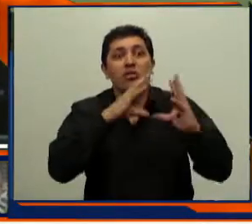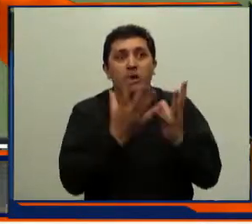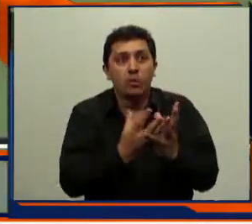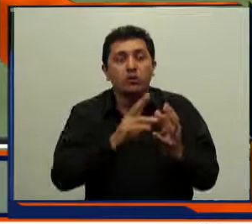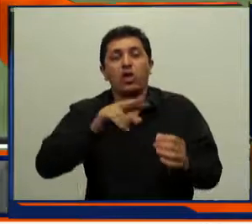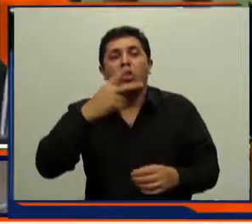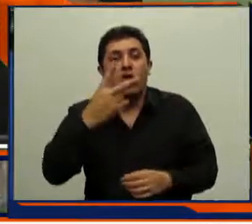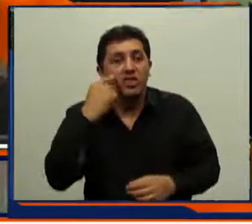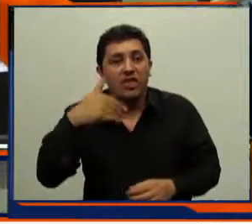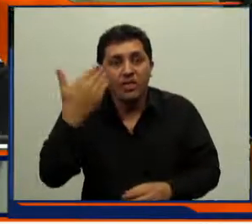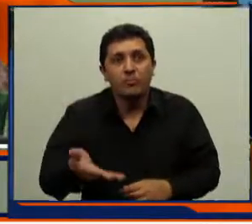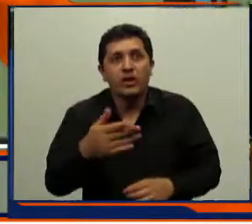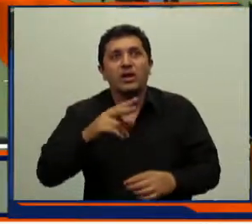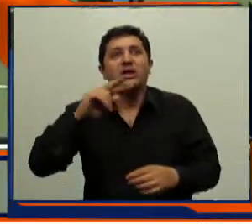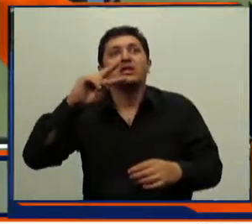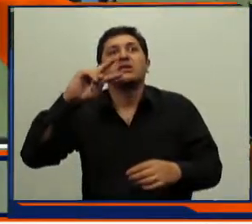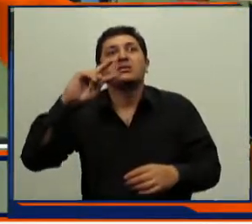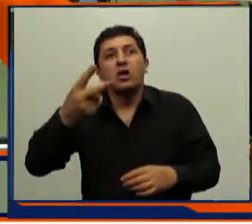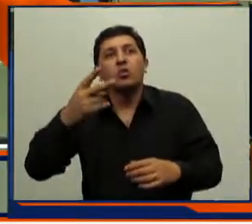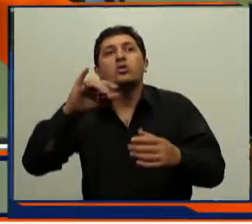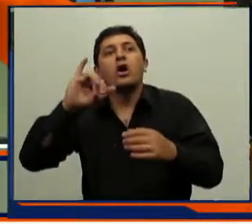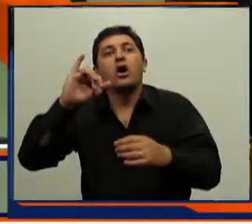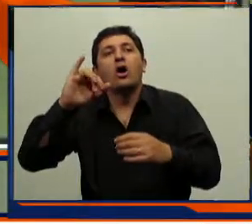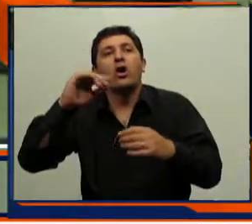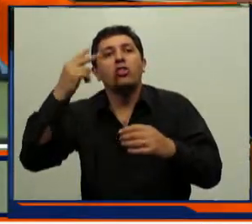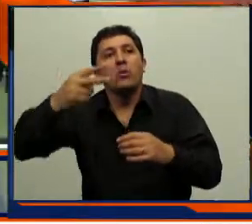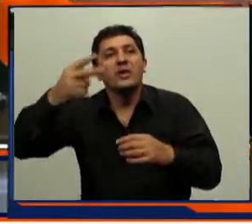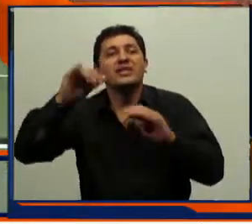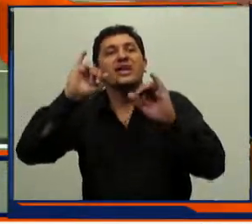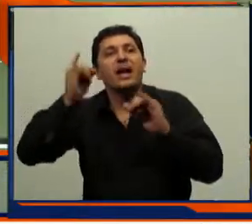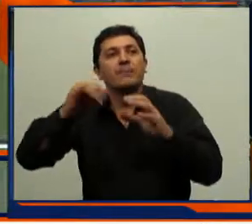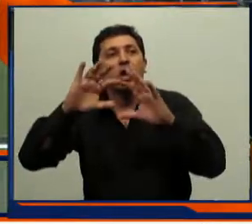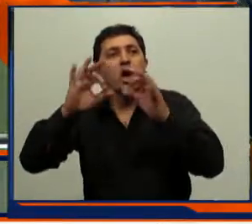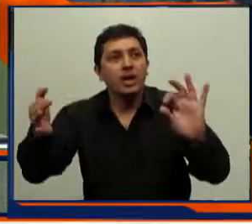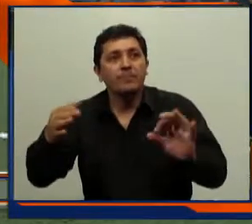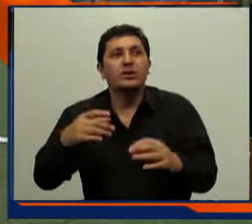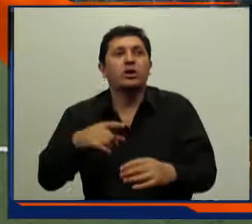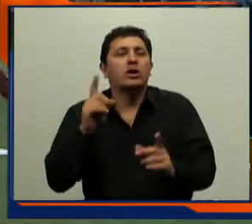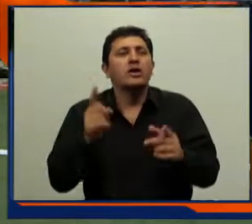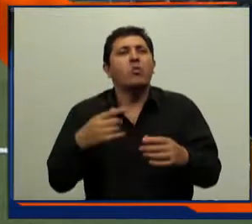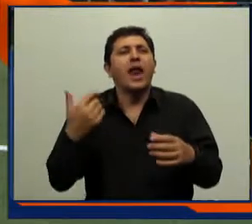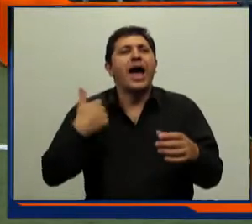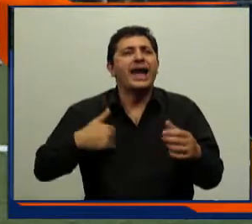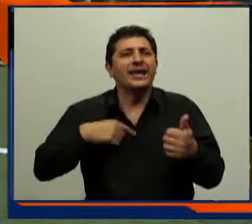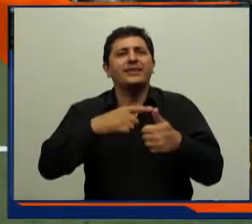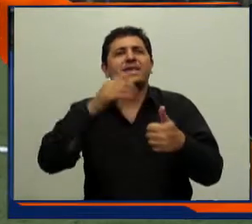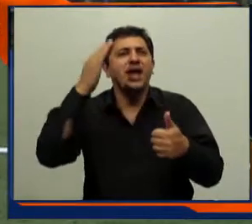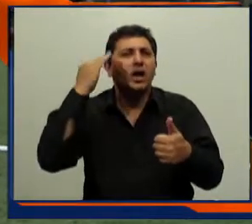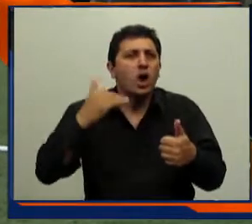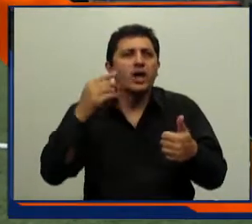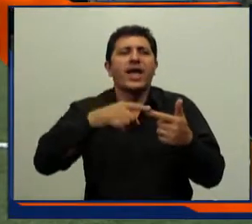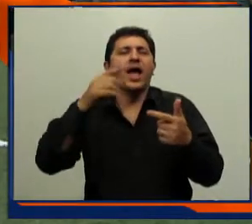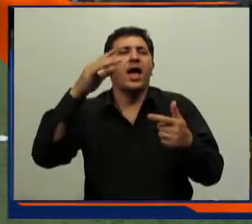estar enfrentando a un bicampeón olímpico. De todas formas, Argentina comparte con Alemania, Holanda, Nueva Zelanda, Corea